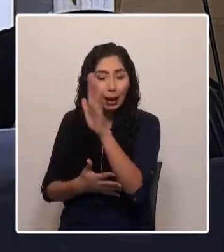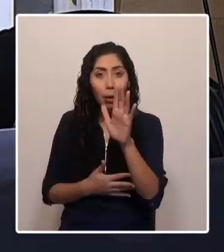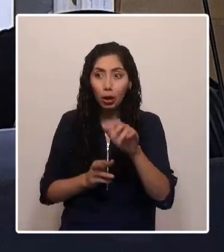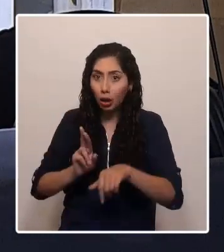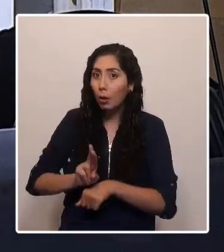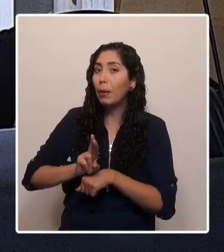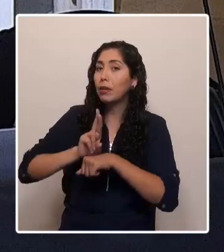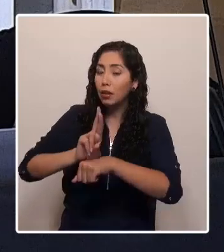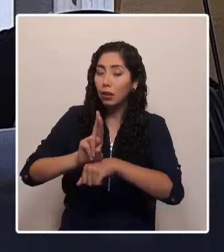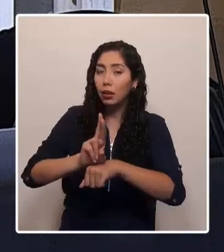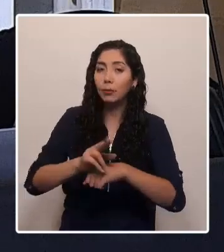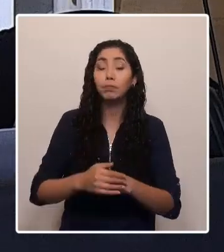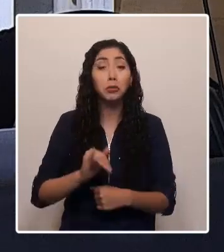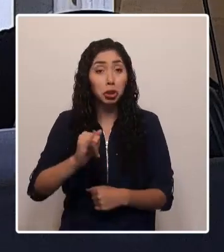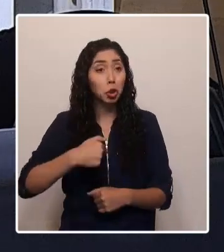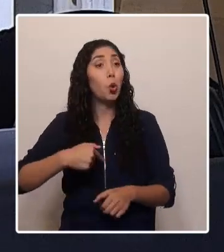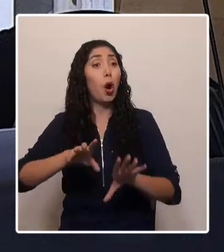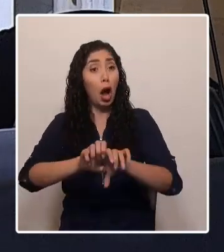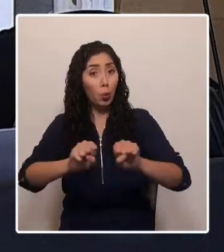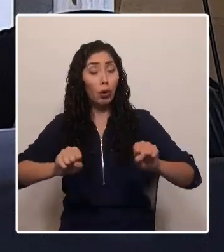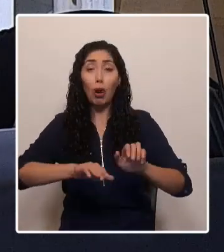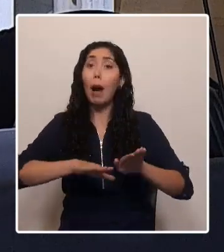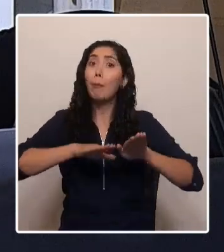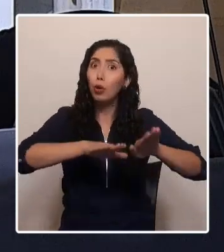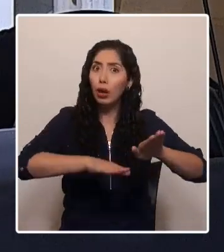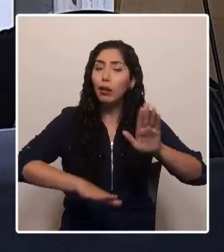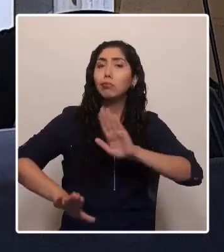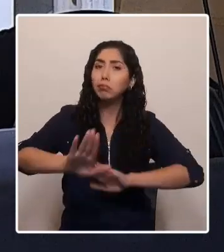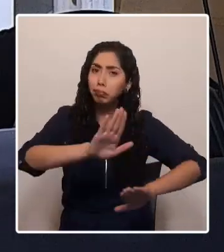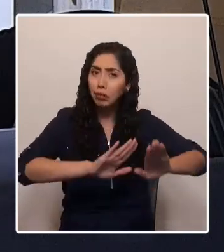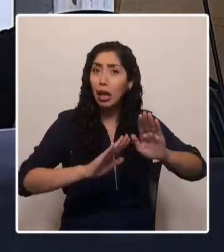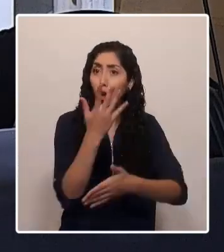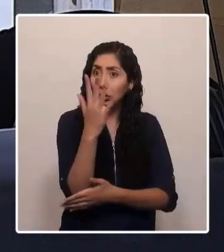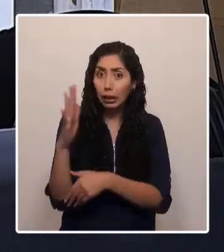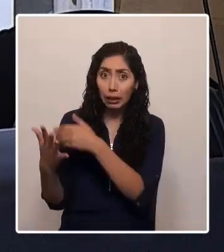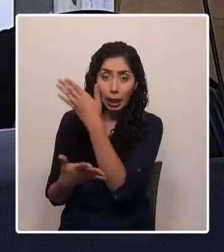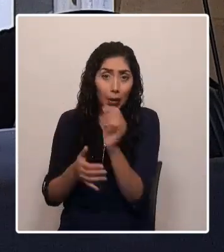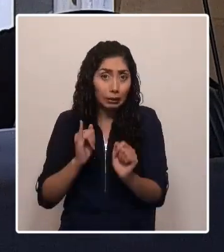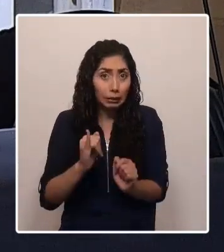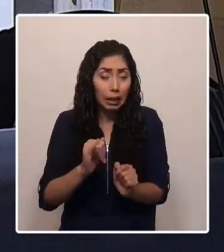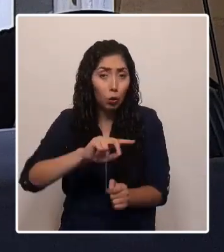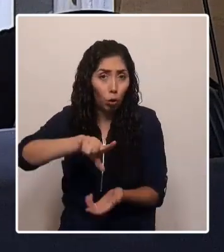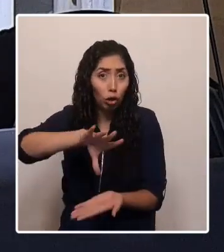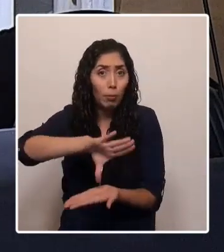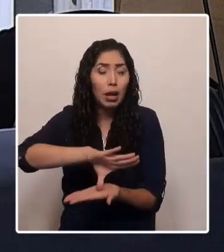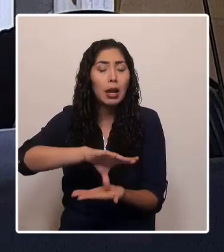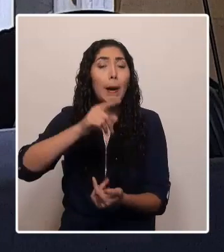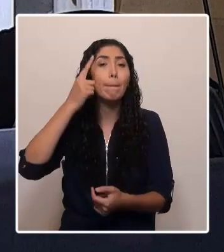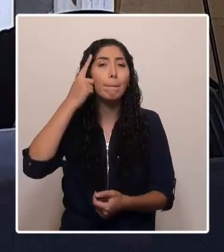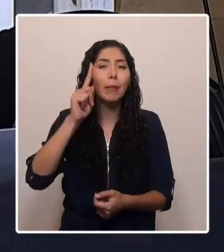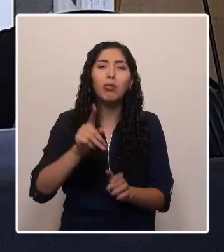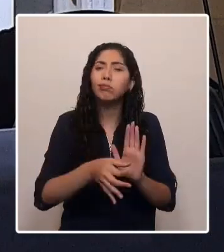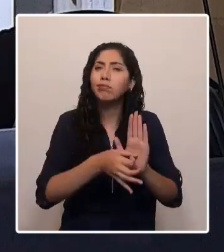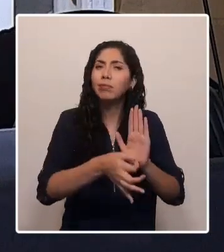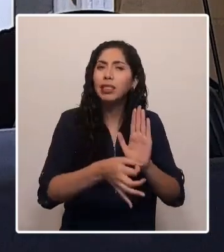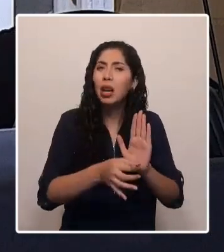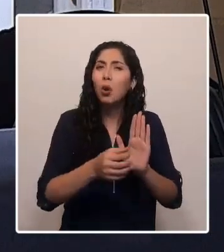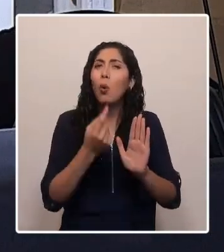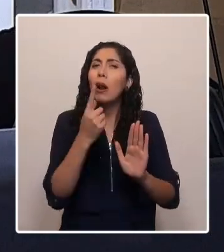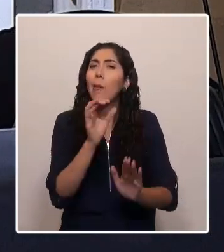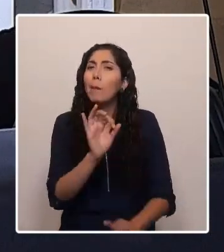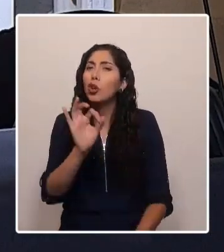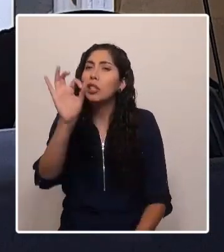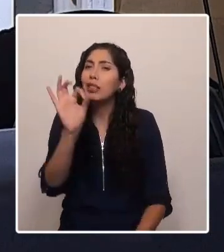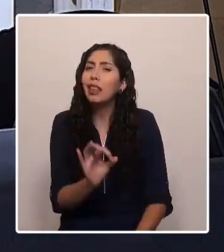bien estoy de acuerdo con apoyar la conservación de ecosistemas en nuestro país, no me parece un buen criterio establecer porcentajes en la norma